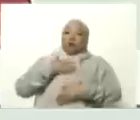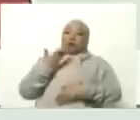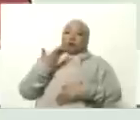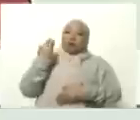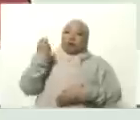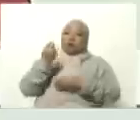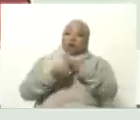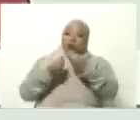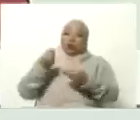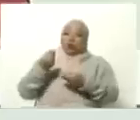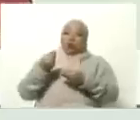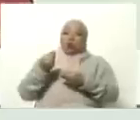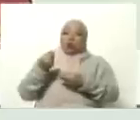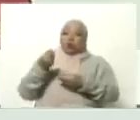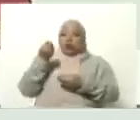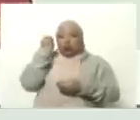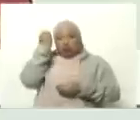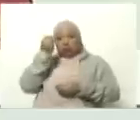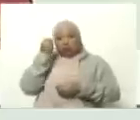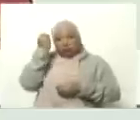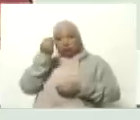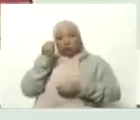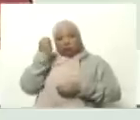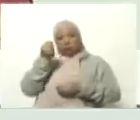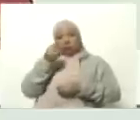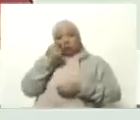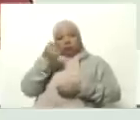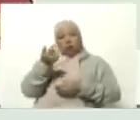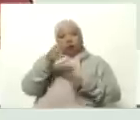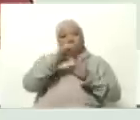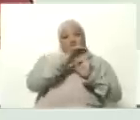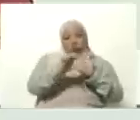haces un análisis sesgado.